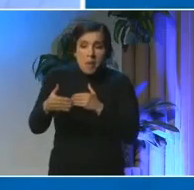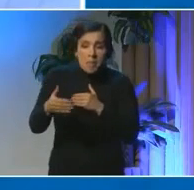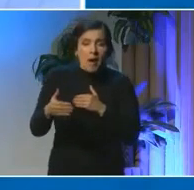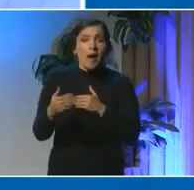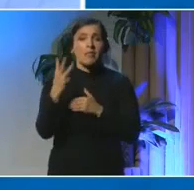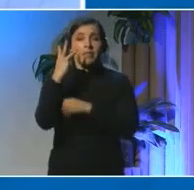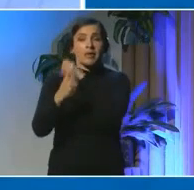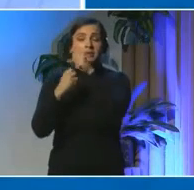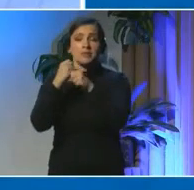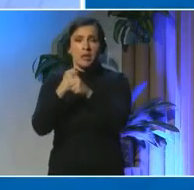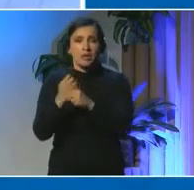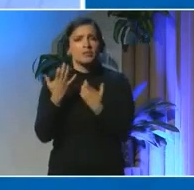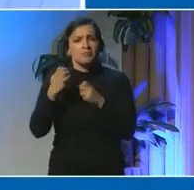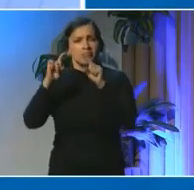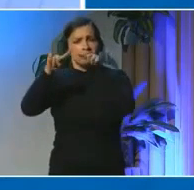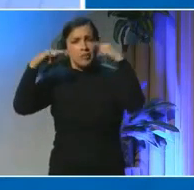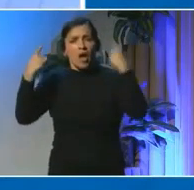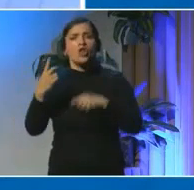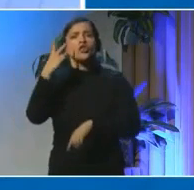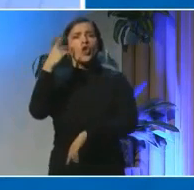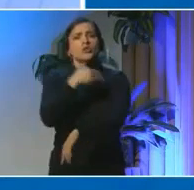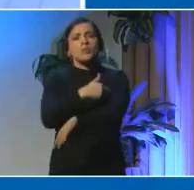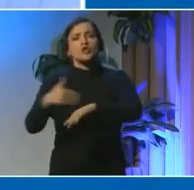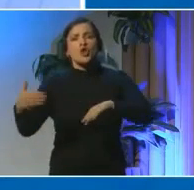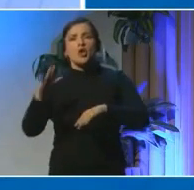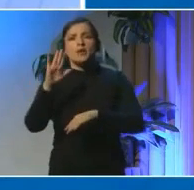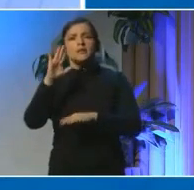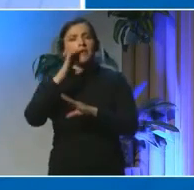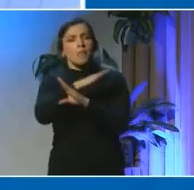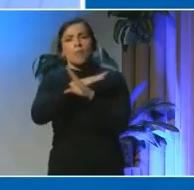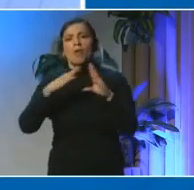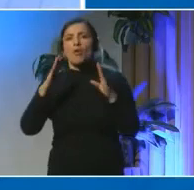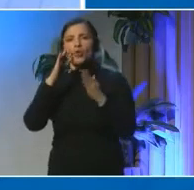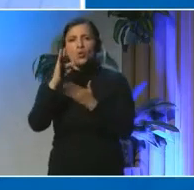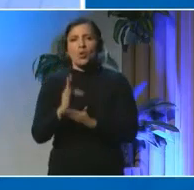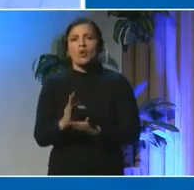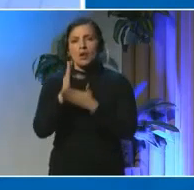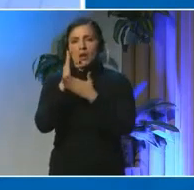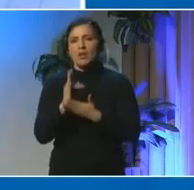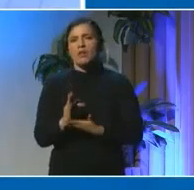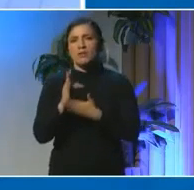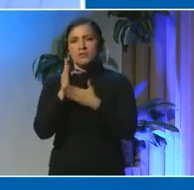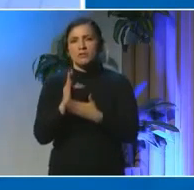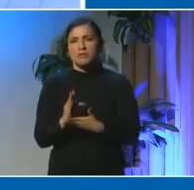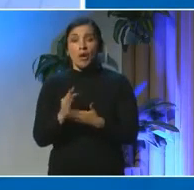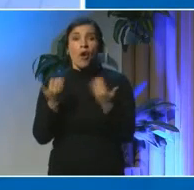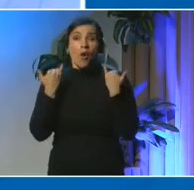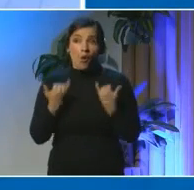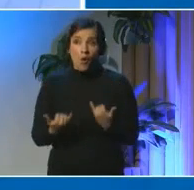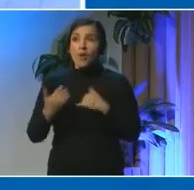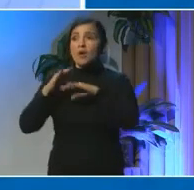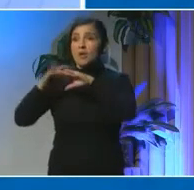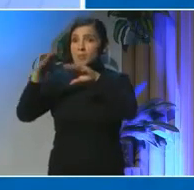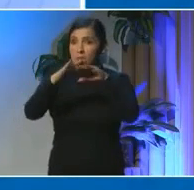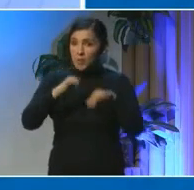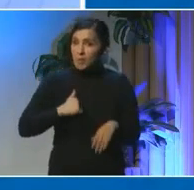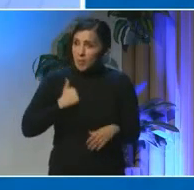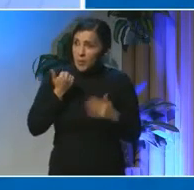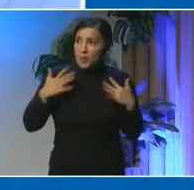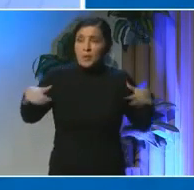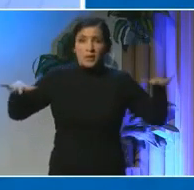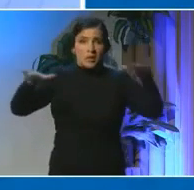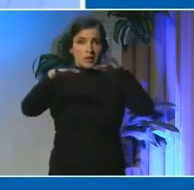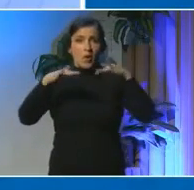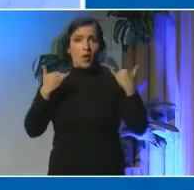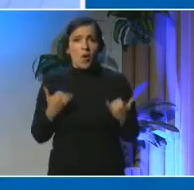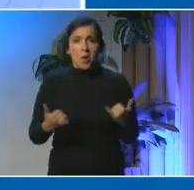meta de escalar a 2,0000 y medio de toneladas eh Y la idea es les hago hoy una invitación aprovechando este espacio